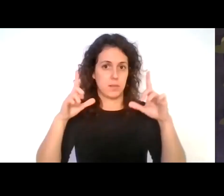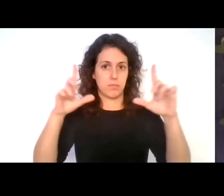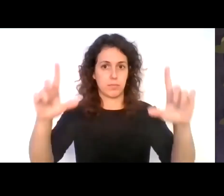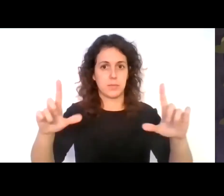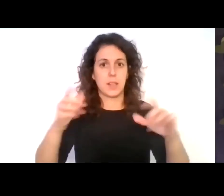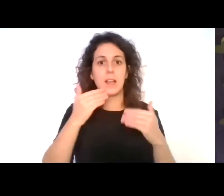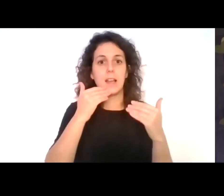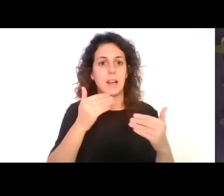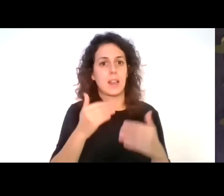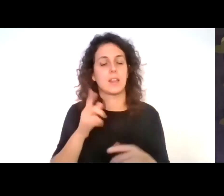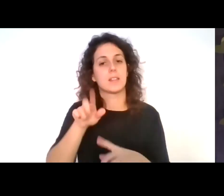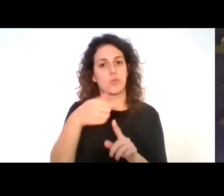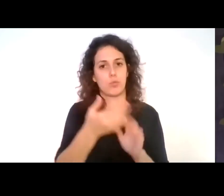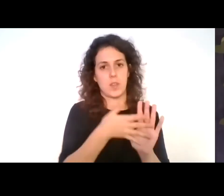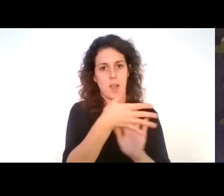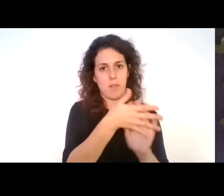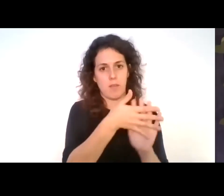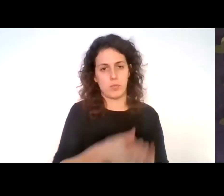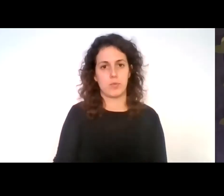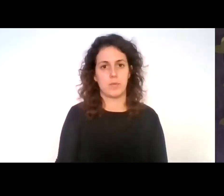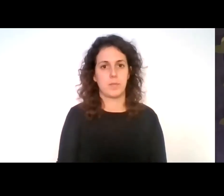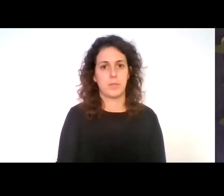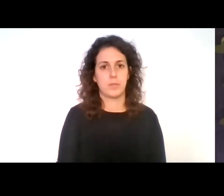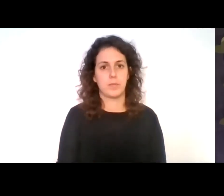Gracias y luego hablamos.